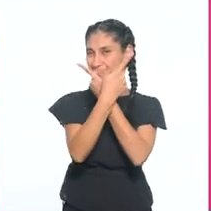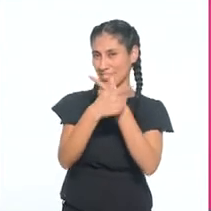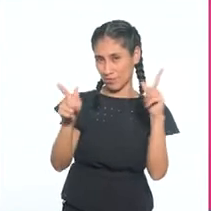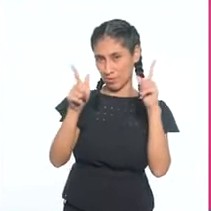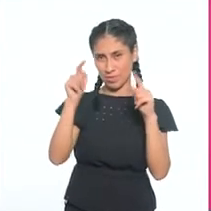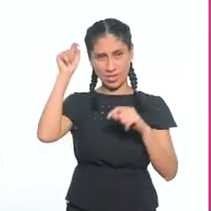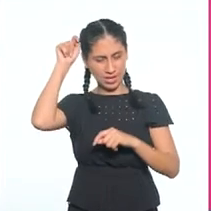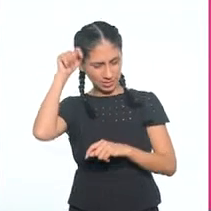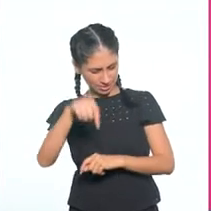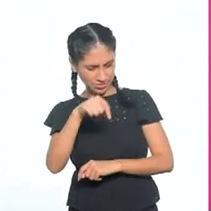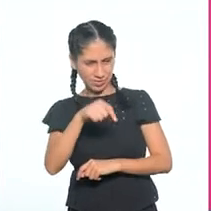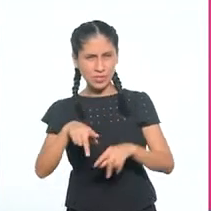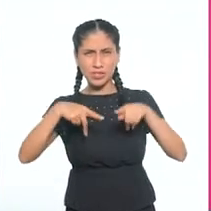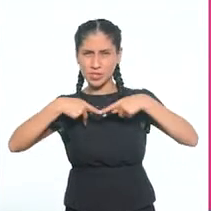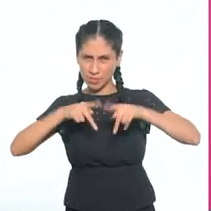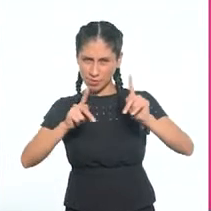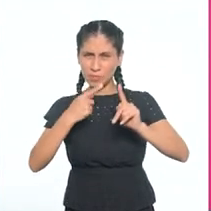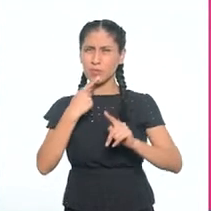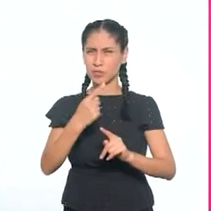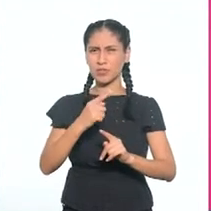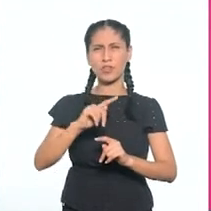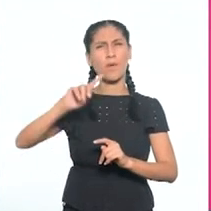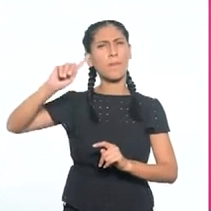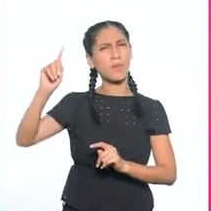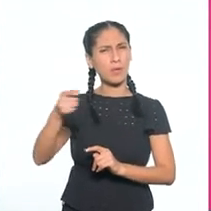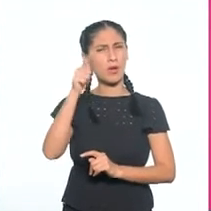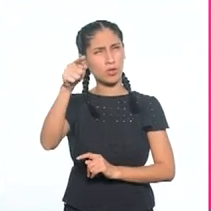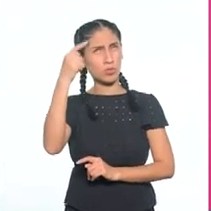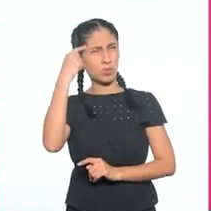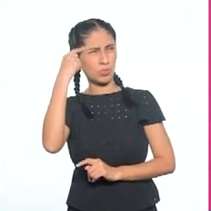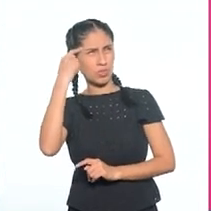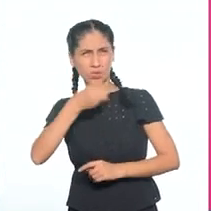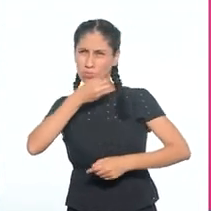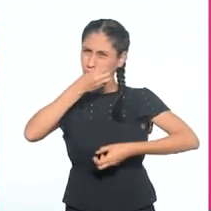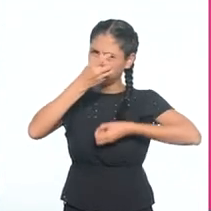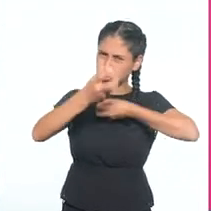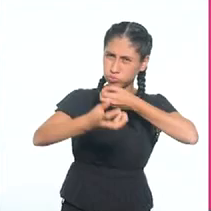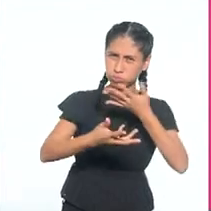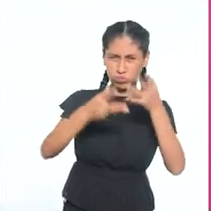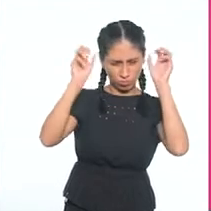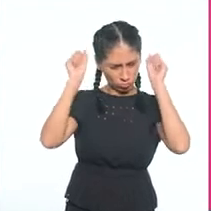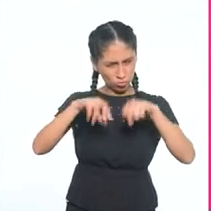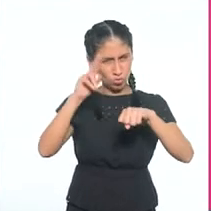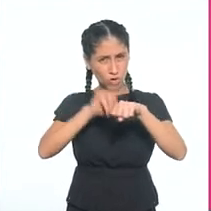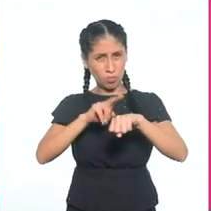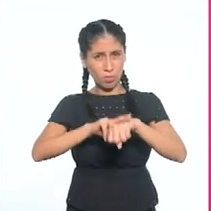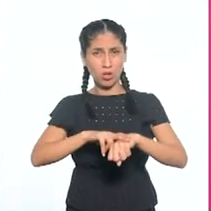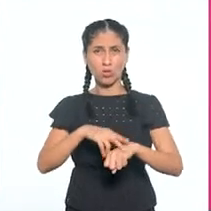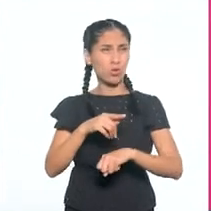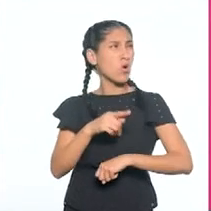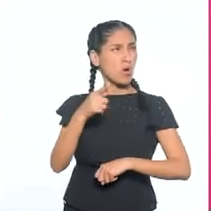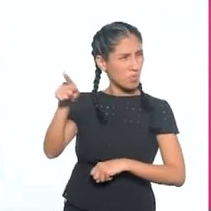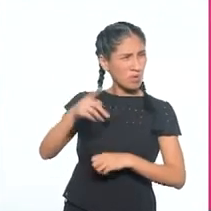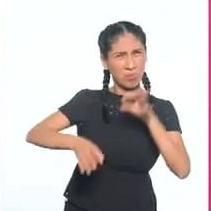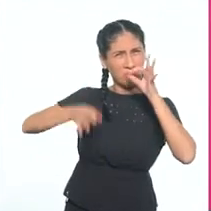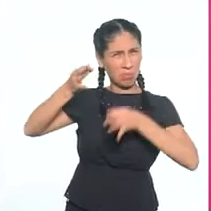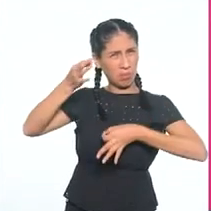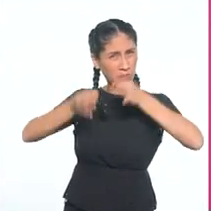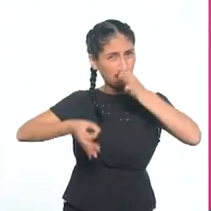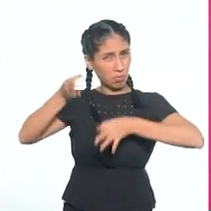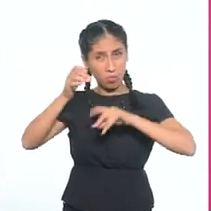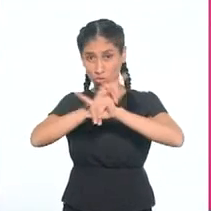aquí si está permitido decir lo primero que se te venga a la mente sin juzgar de manera